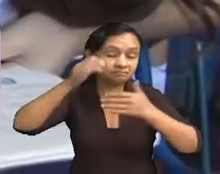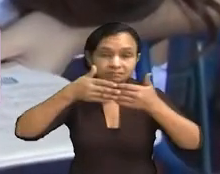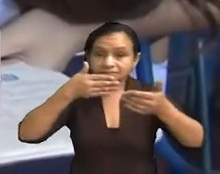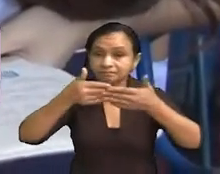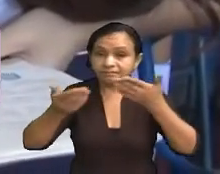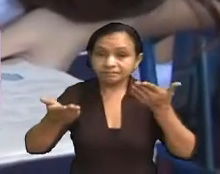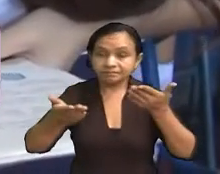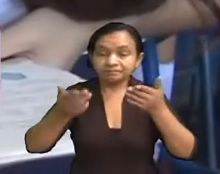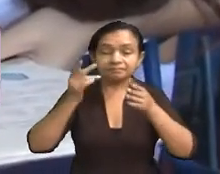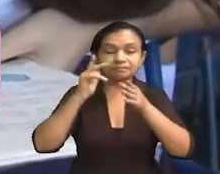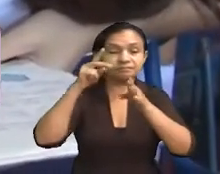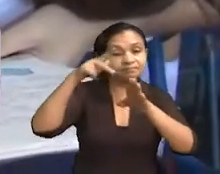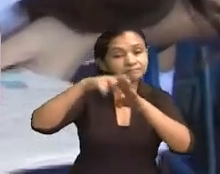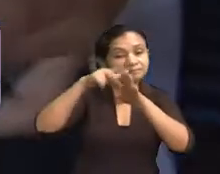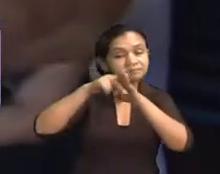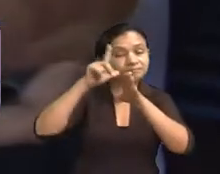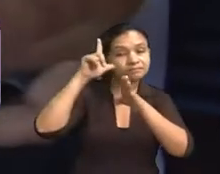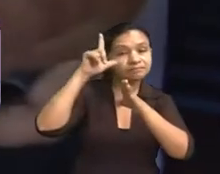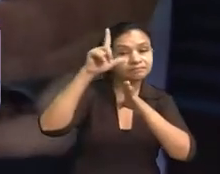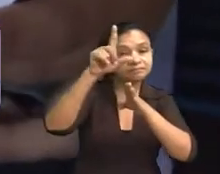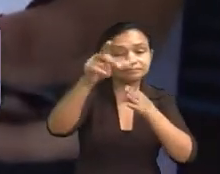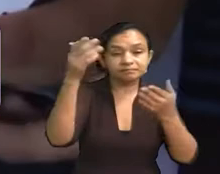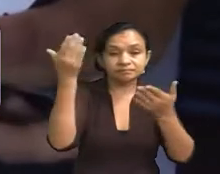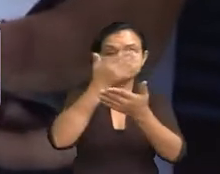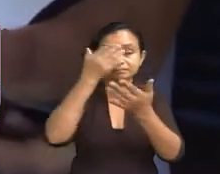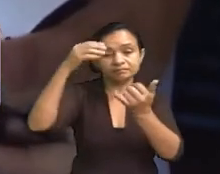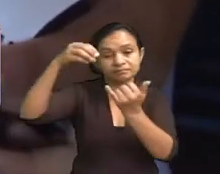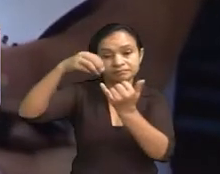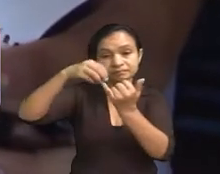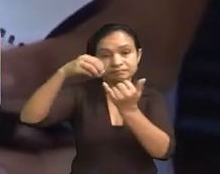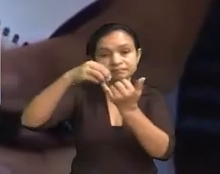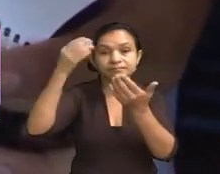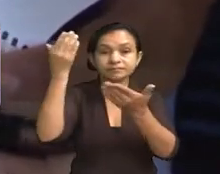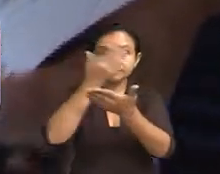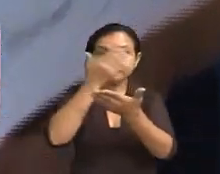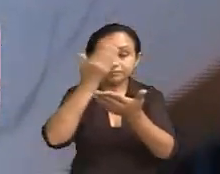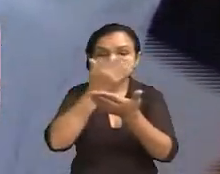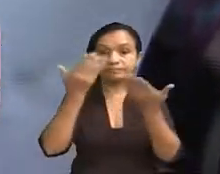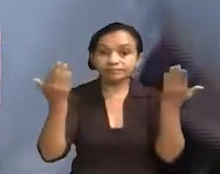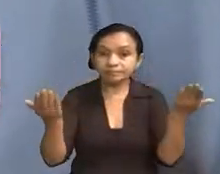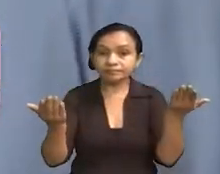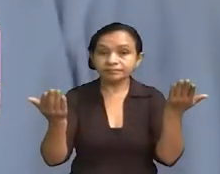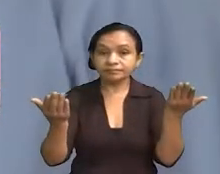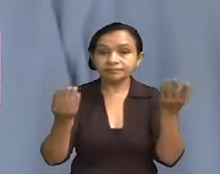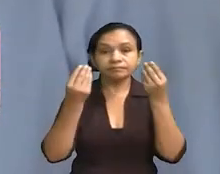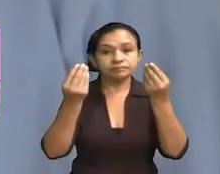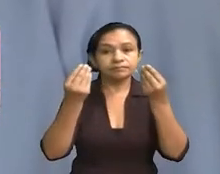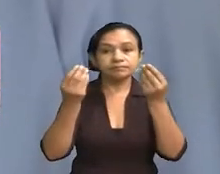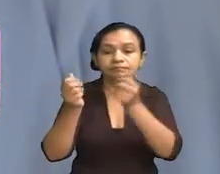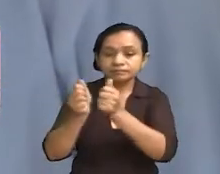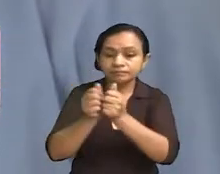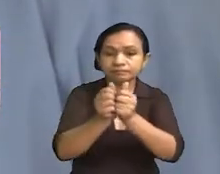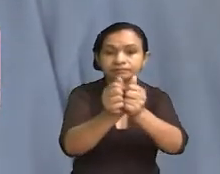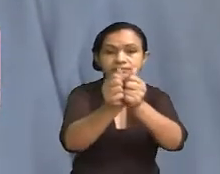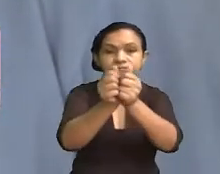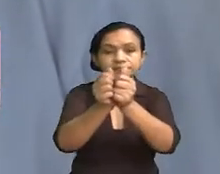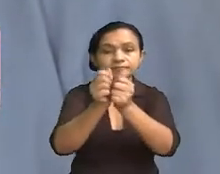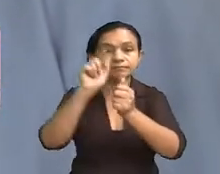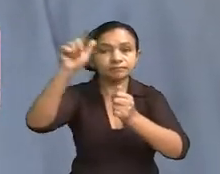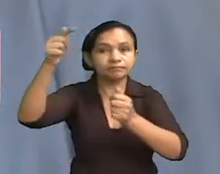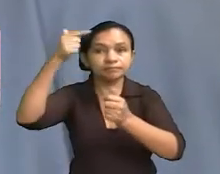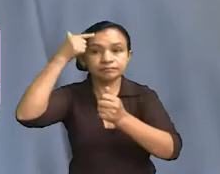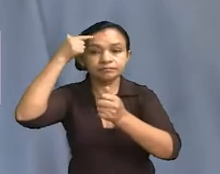educación rural a distancia o educación técnica, y vaya, pues sin duda alguna un acompañamiento integral de parte del gobierno